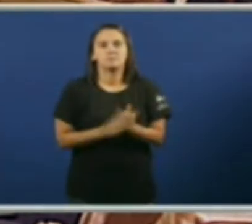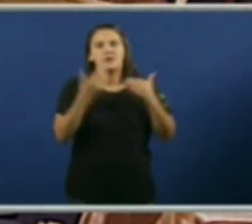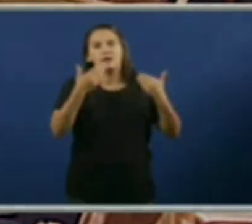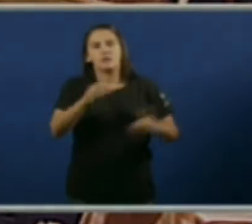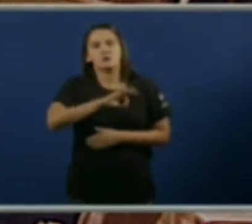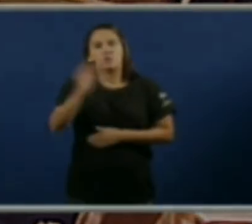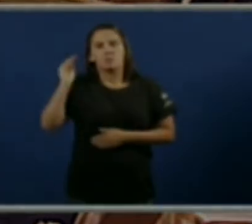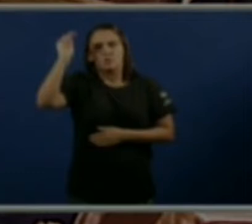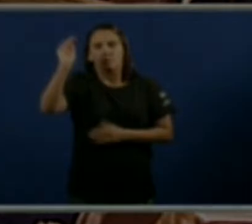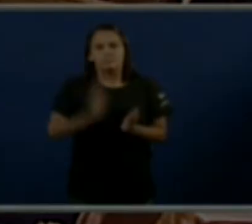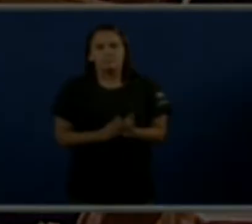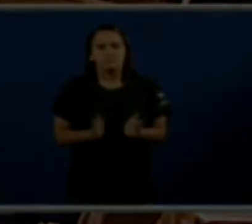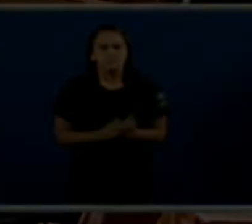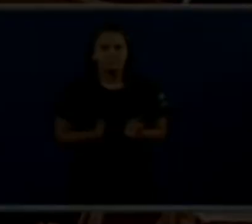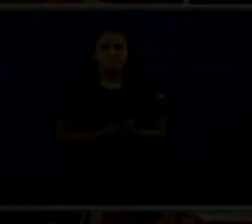señora Pontón.